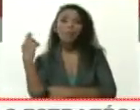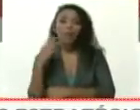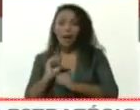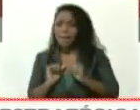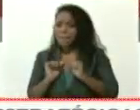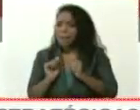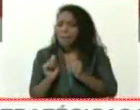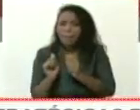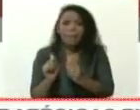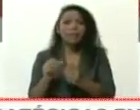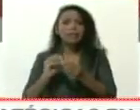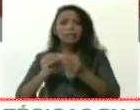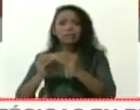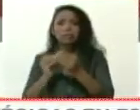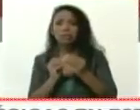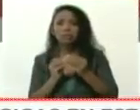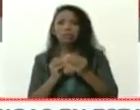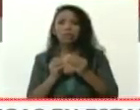ir tomando